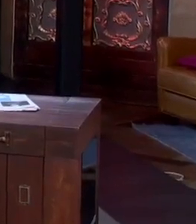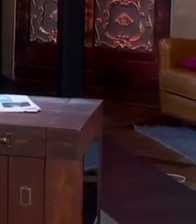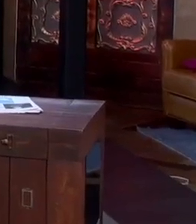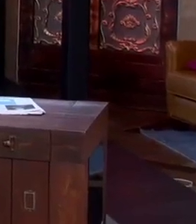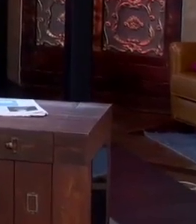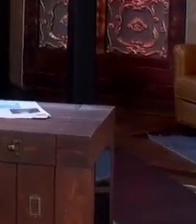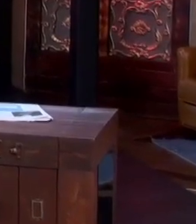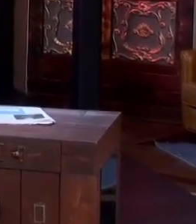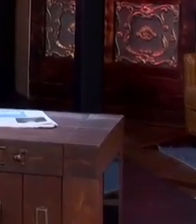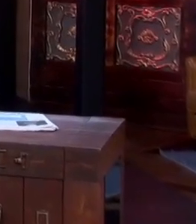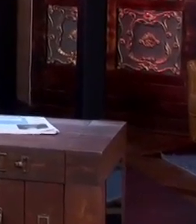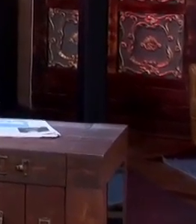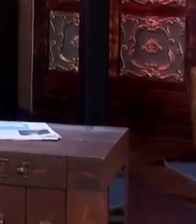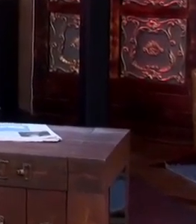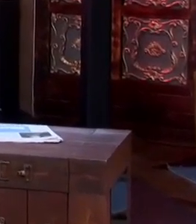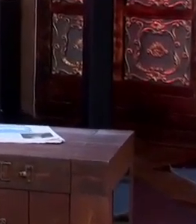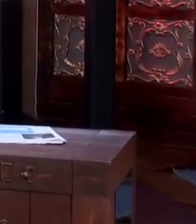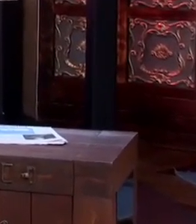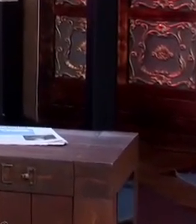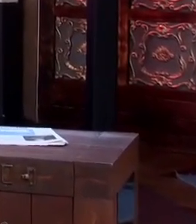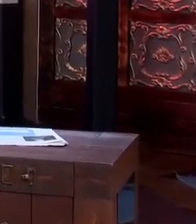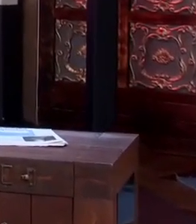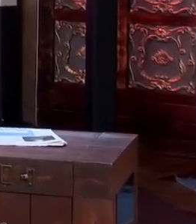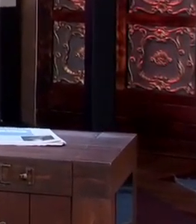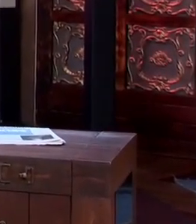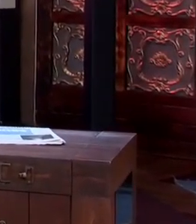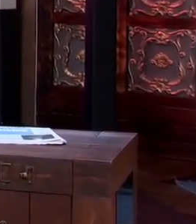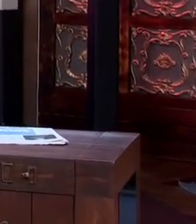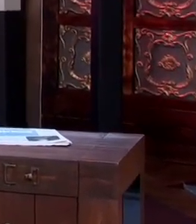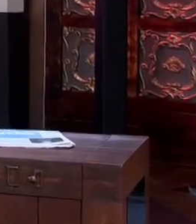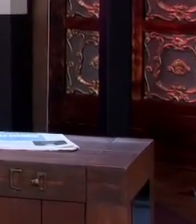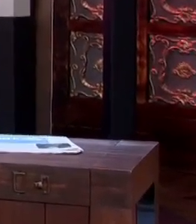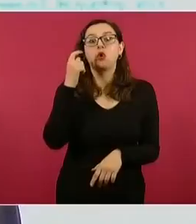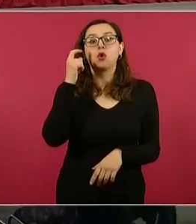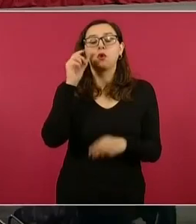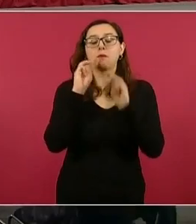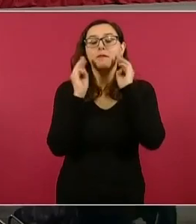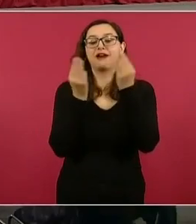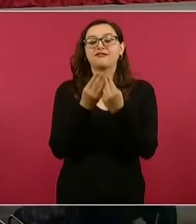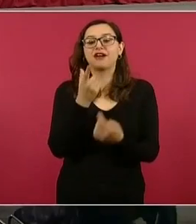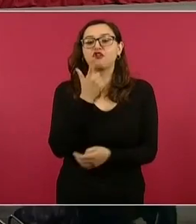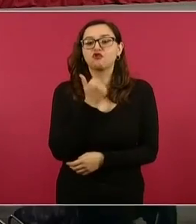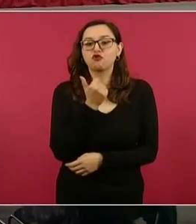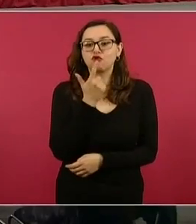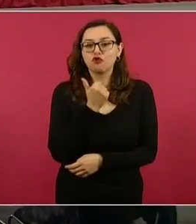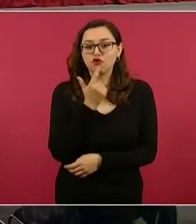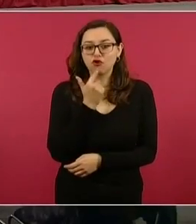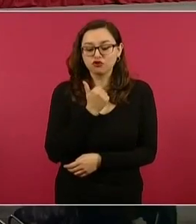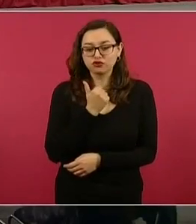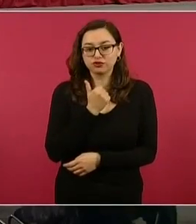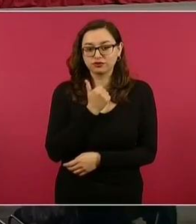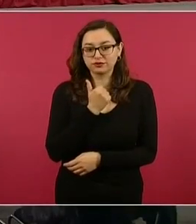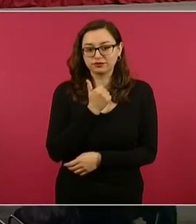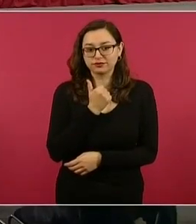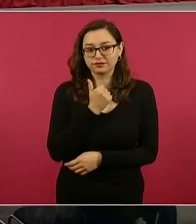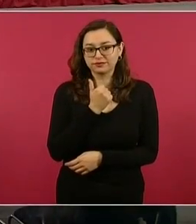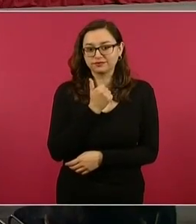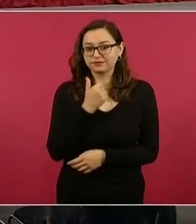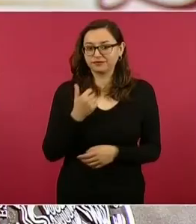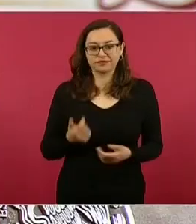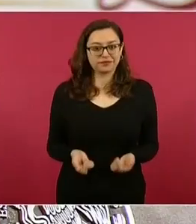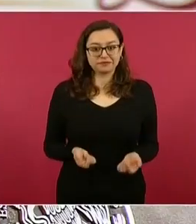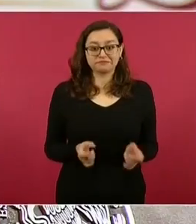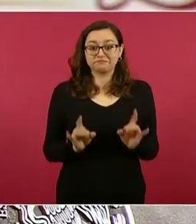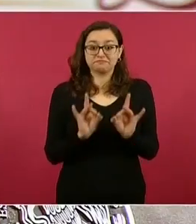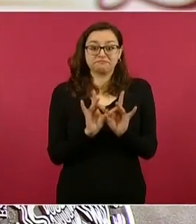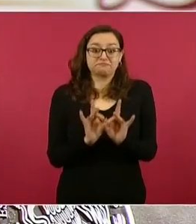Y en la mañanera, el subsecretario de Derechos Humanos de la Secretaría de Gobernación, Alejandro Encinas, explicó las inconsistencias